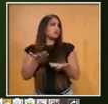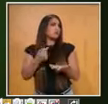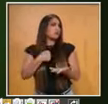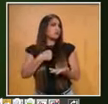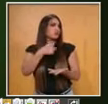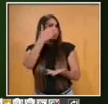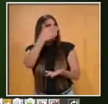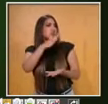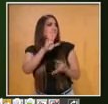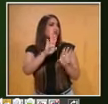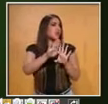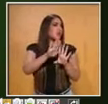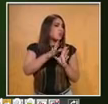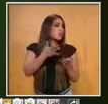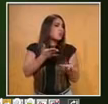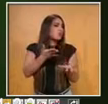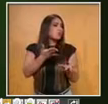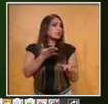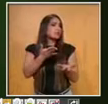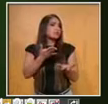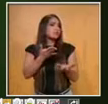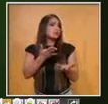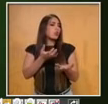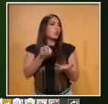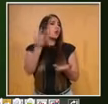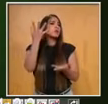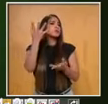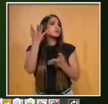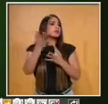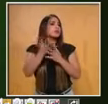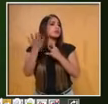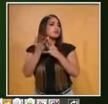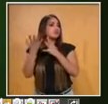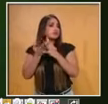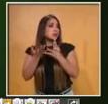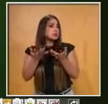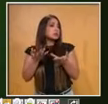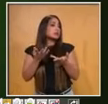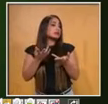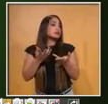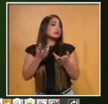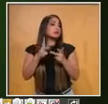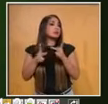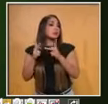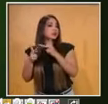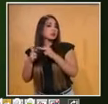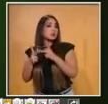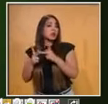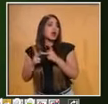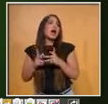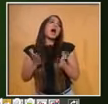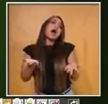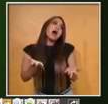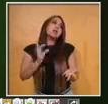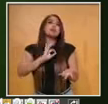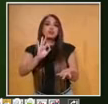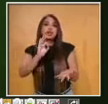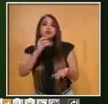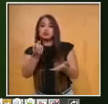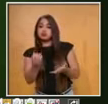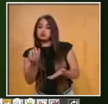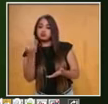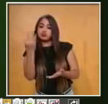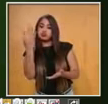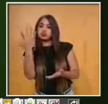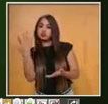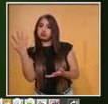está dividida? ¿Sí? Pues lo correcto es poder contar cada uno de los pedacitos que tiene la hoja dependiendo del color de la hoja.